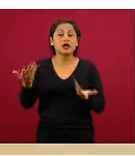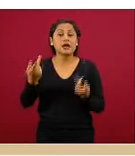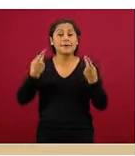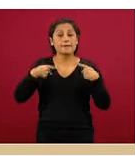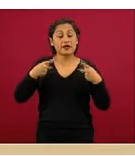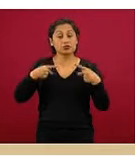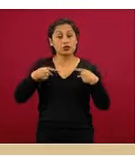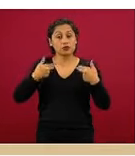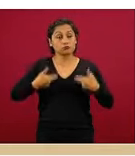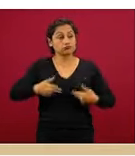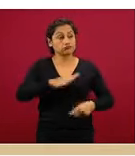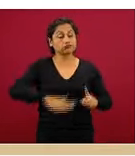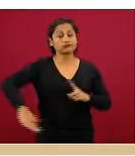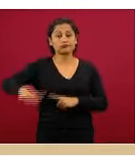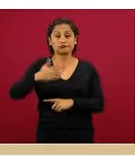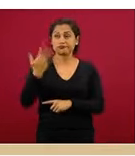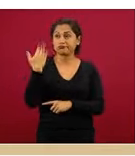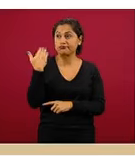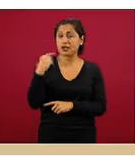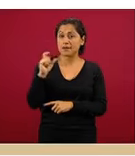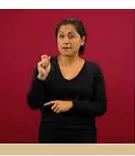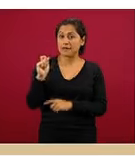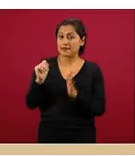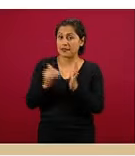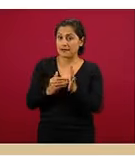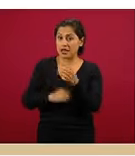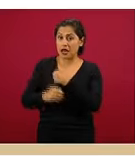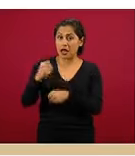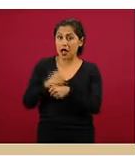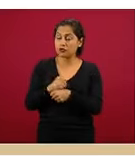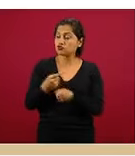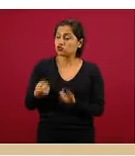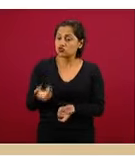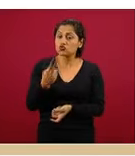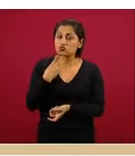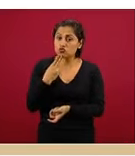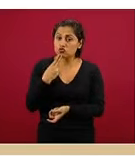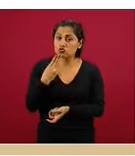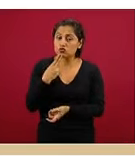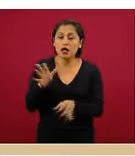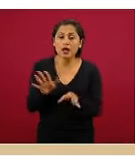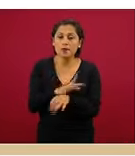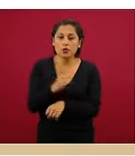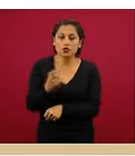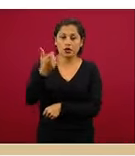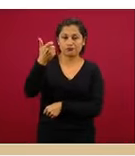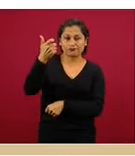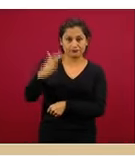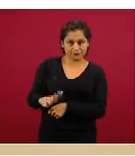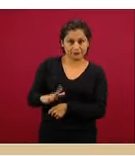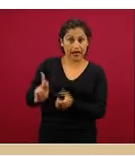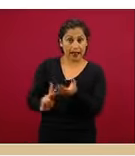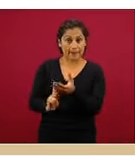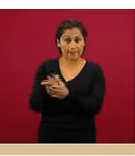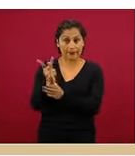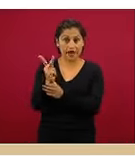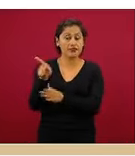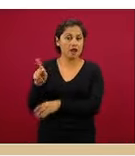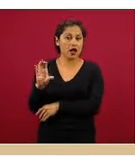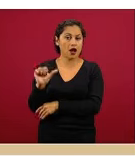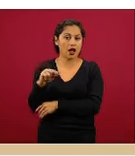relacionar con ella hace aproximadamente 20.000 años, principalmente por su uso económico. La planta de la cannabis se